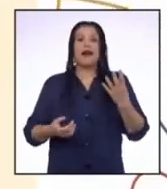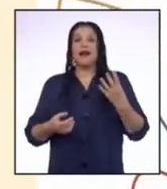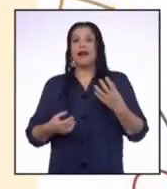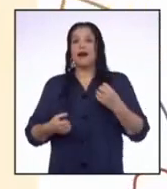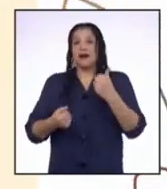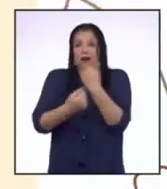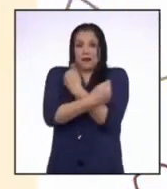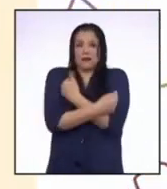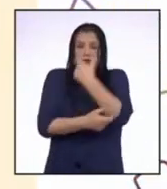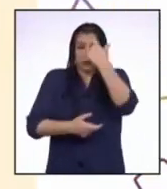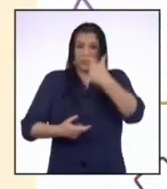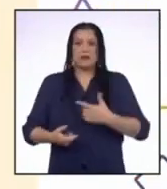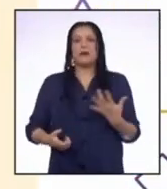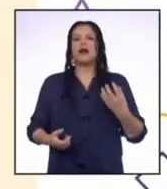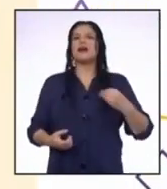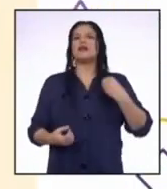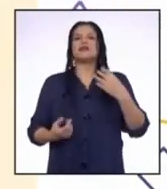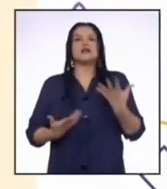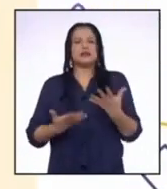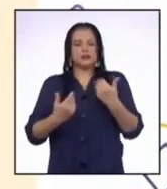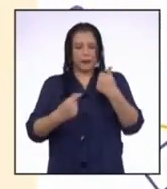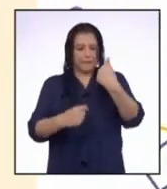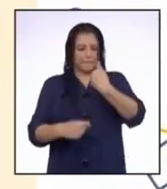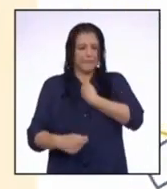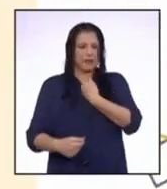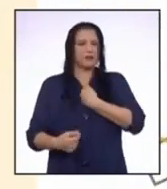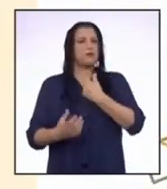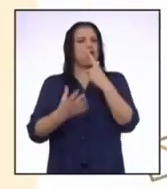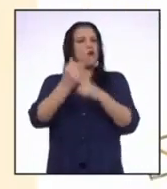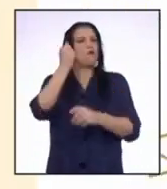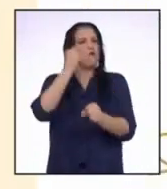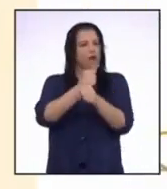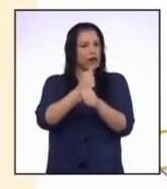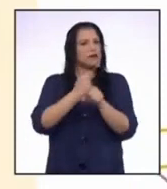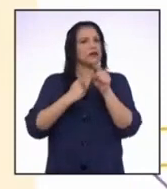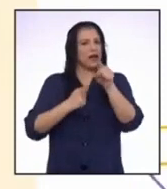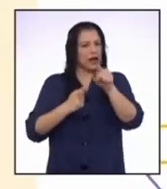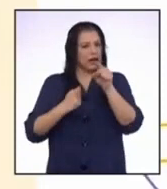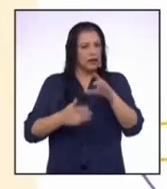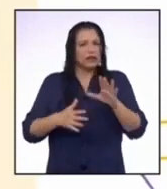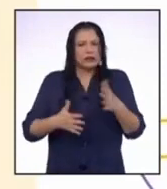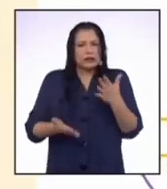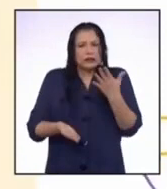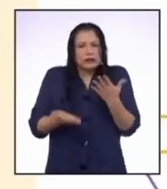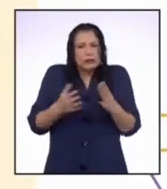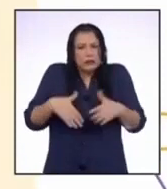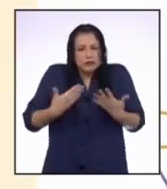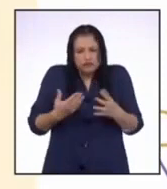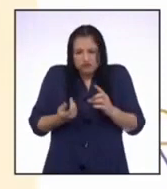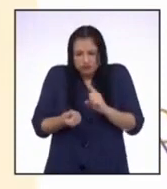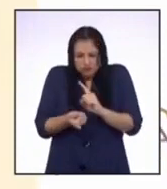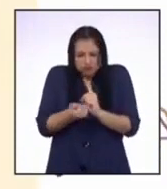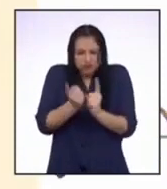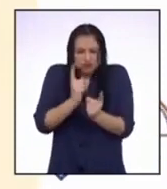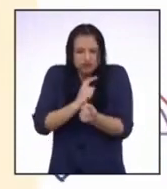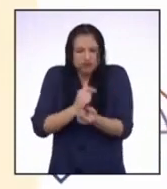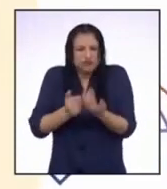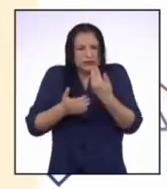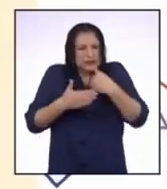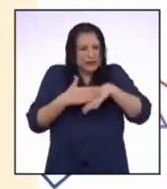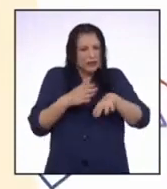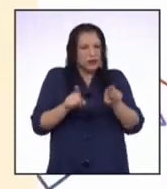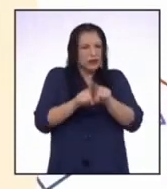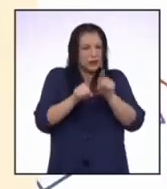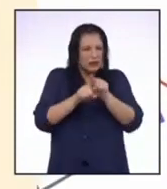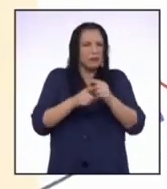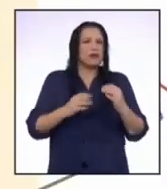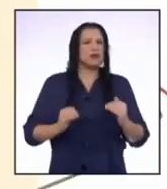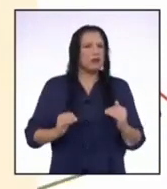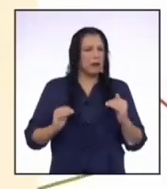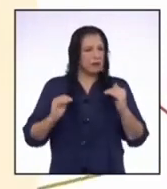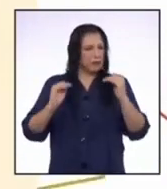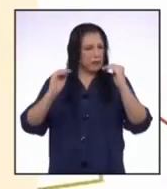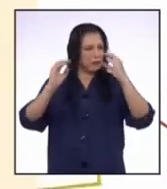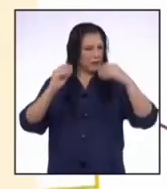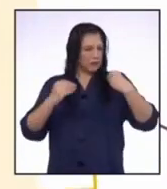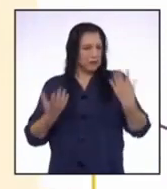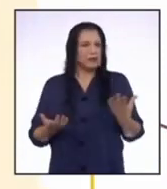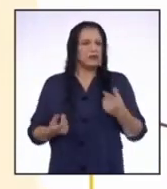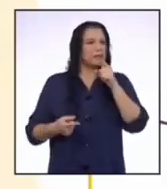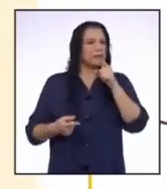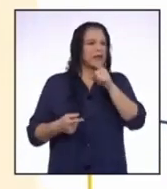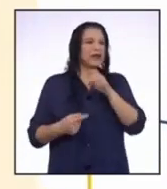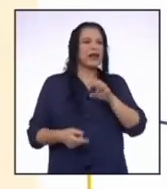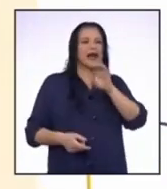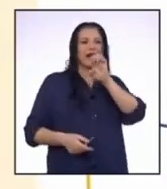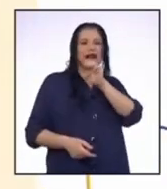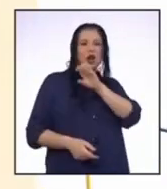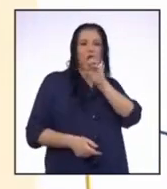adolescente refleja la confianza en sí mismo, siendo esta muy propensa a los cambios internos y externos durante esta etapa evolutiva. Errol y